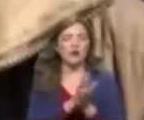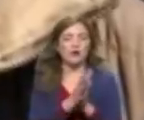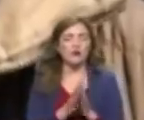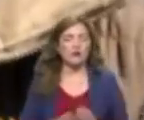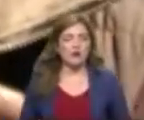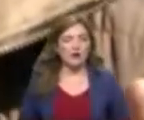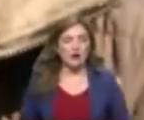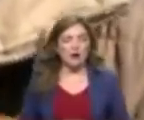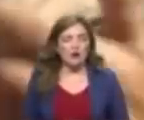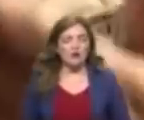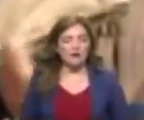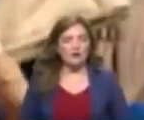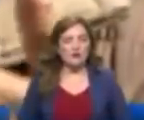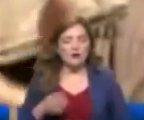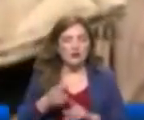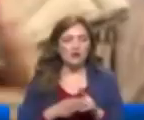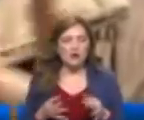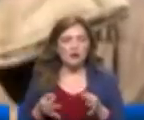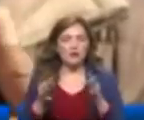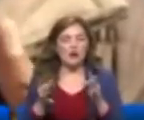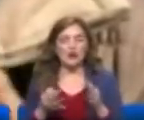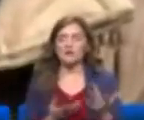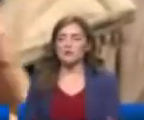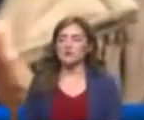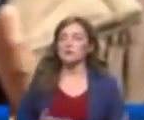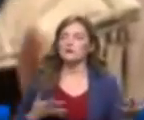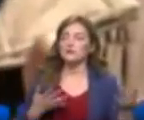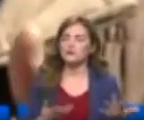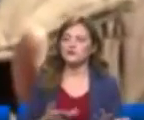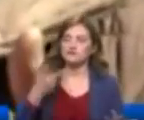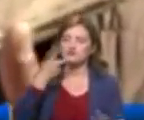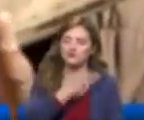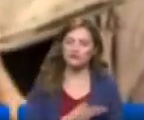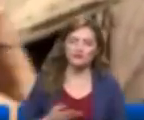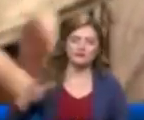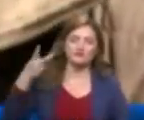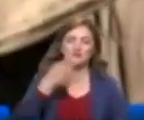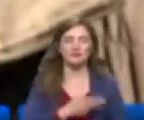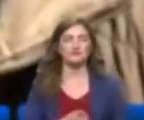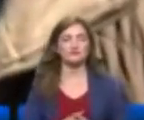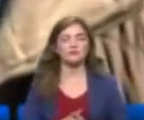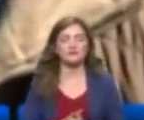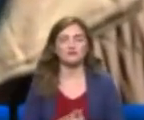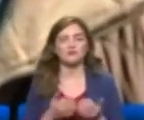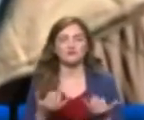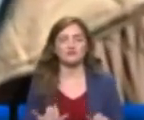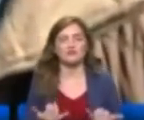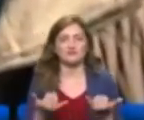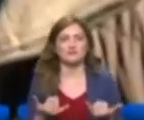que sucede es que desde febrero me ha venido dando largas a base de mentiras y hasta la fecha